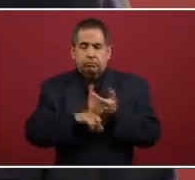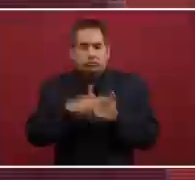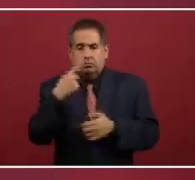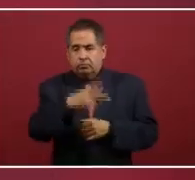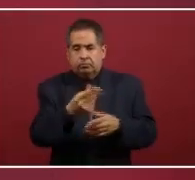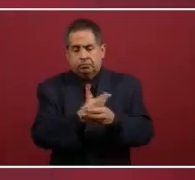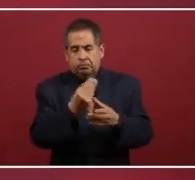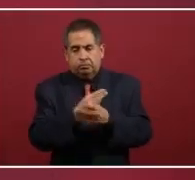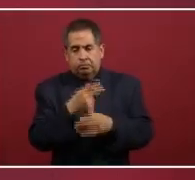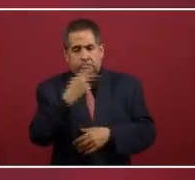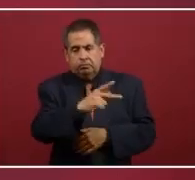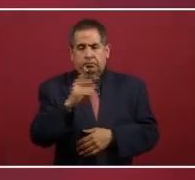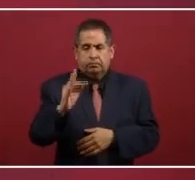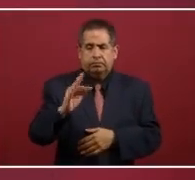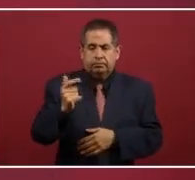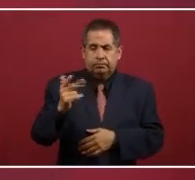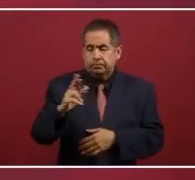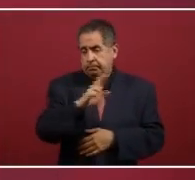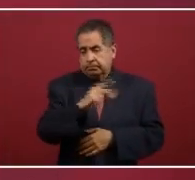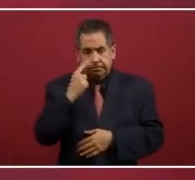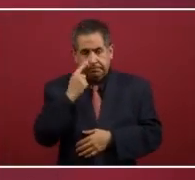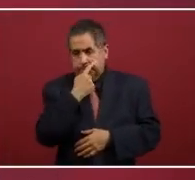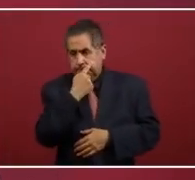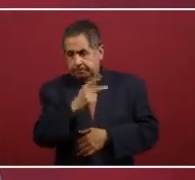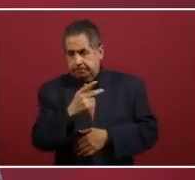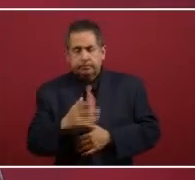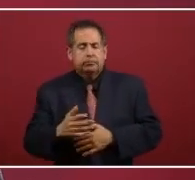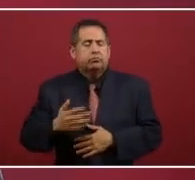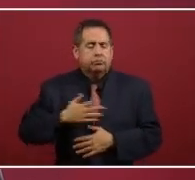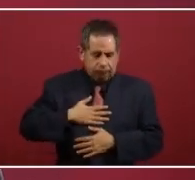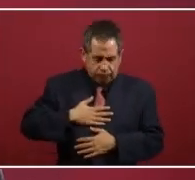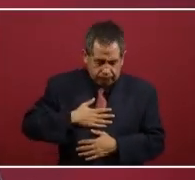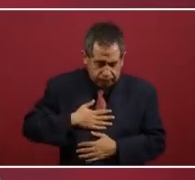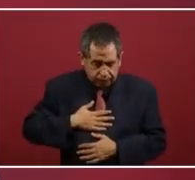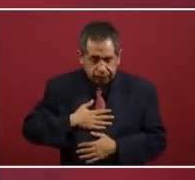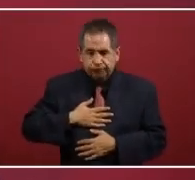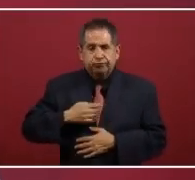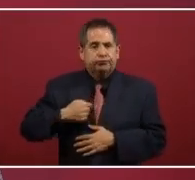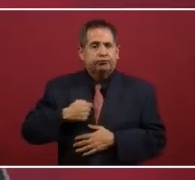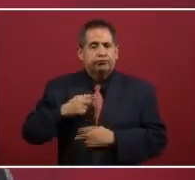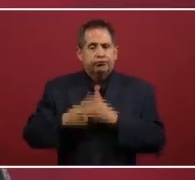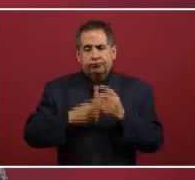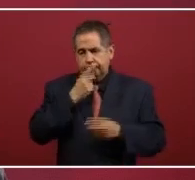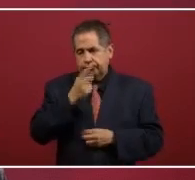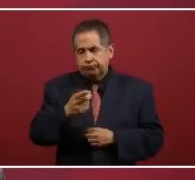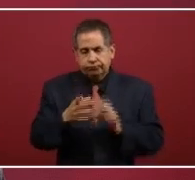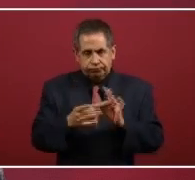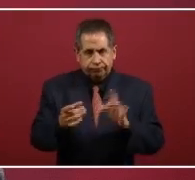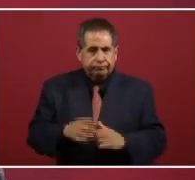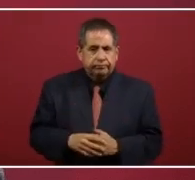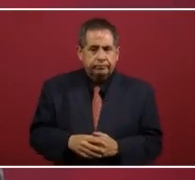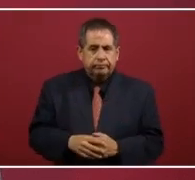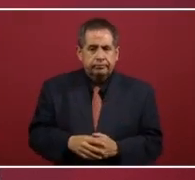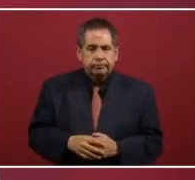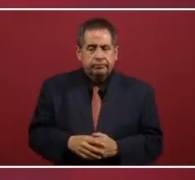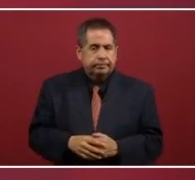ya de la Fiscalía General. Yo lo que sí puedo decirles es de que no hay